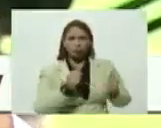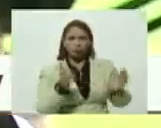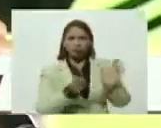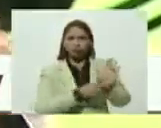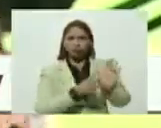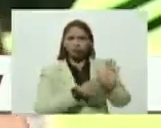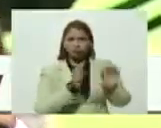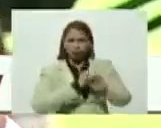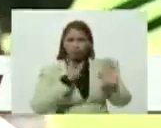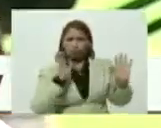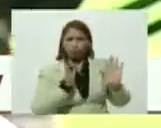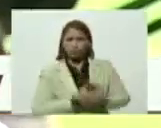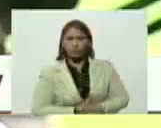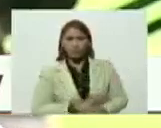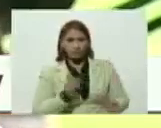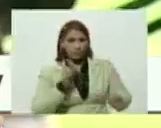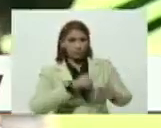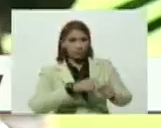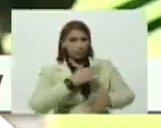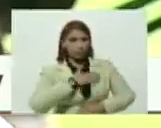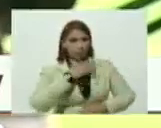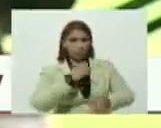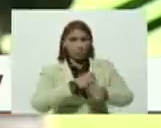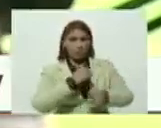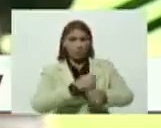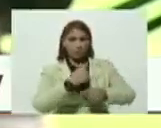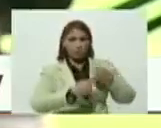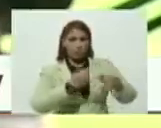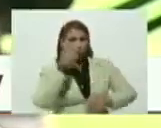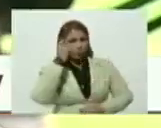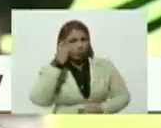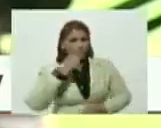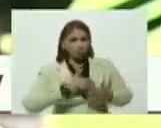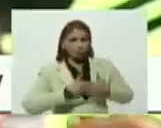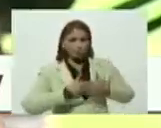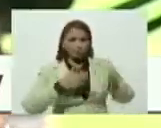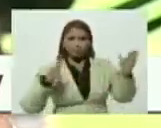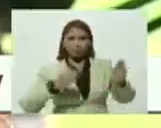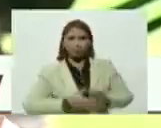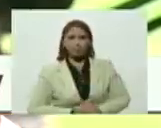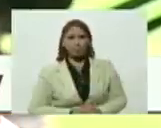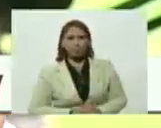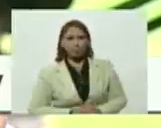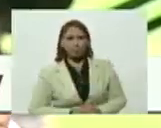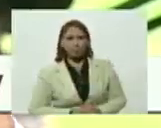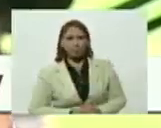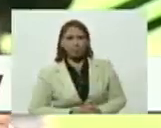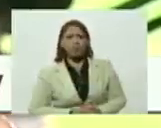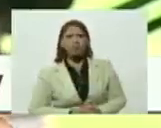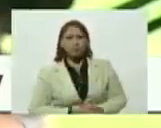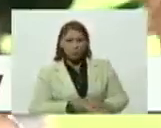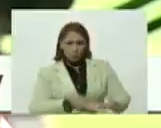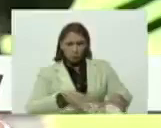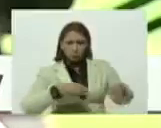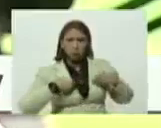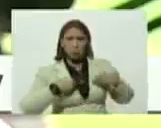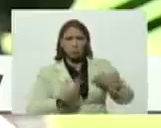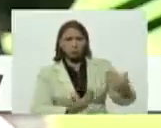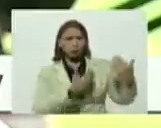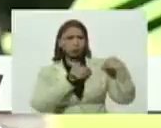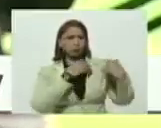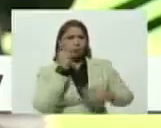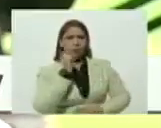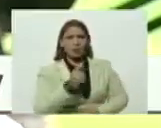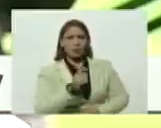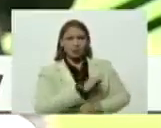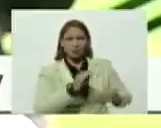100% clara que eso va a ser parte de mi trabajo diario y estoy dispuesta, presidente, a consumirme en esa tarea y desde que me dieron